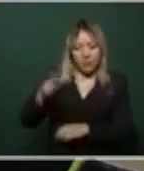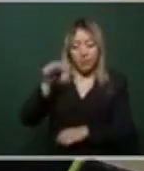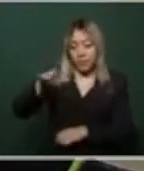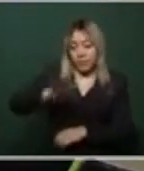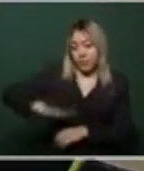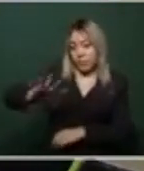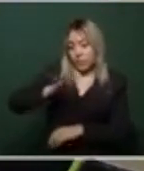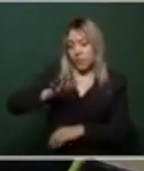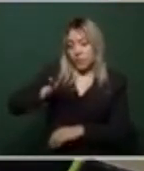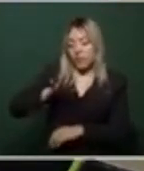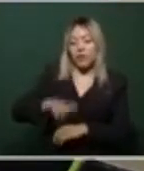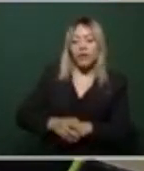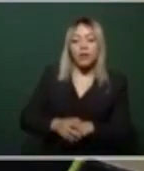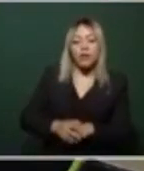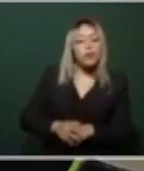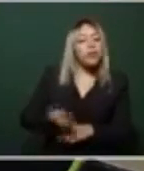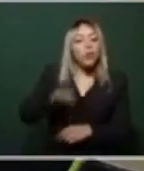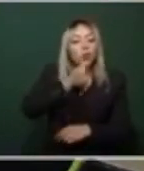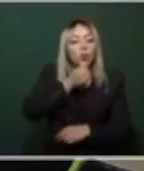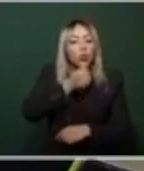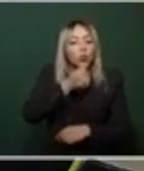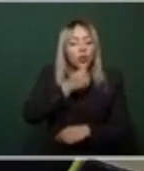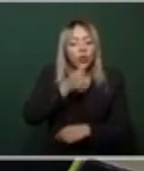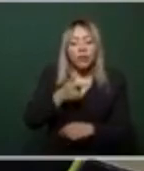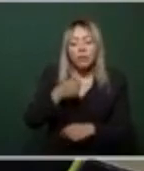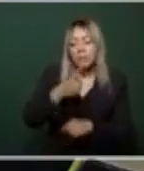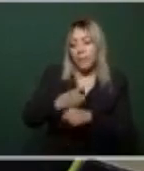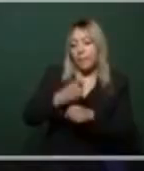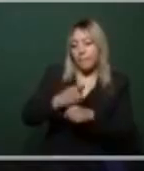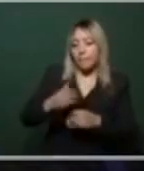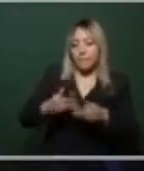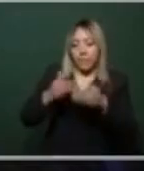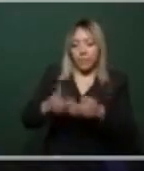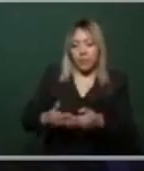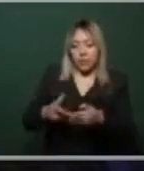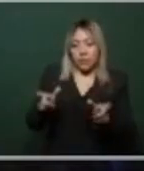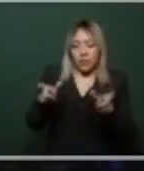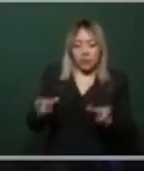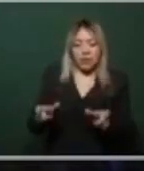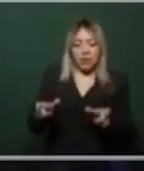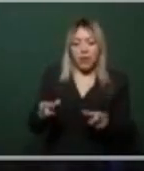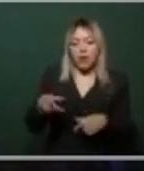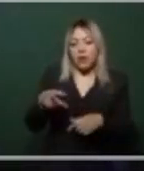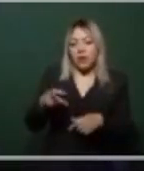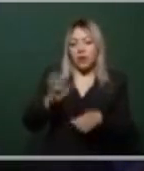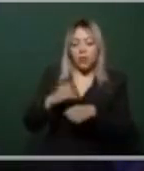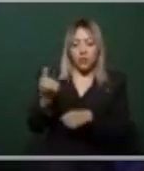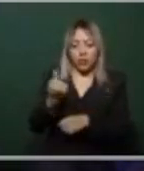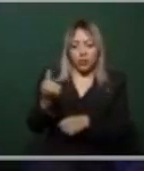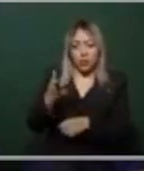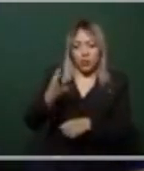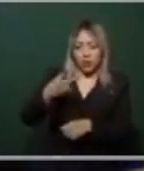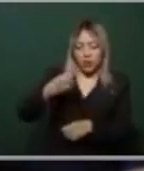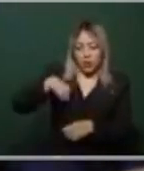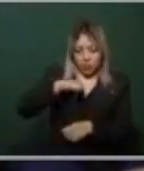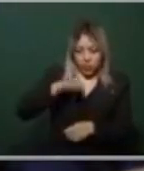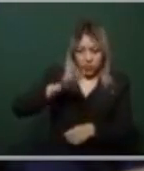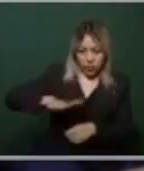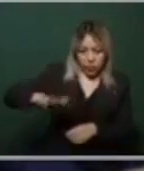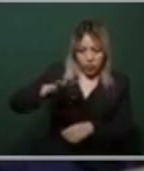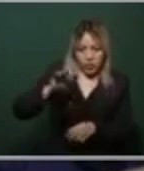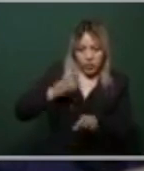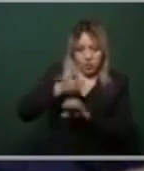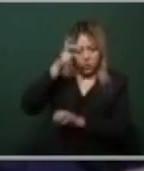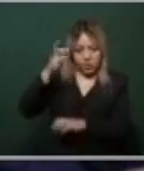Hidalgo no está contemplado en una primera etapa para el arranque de la Guardia Nacional, ya que pues nuestra región, que se cataloga como